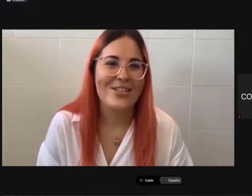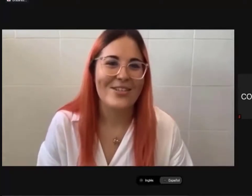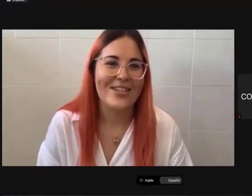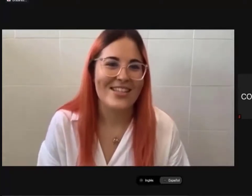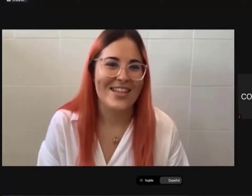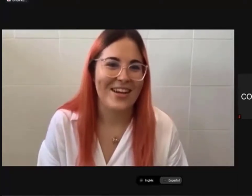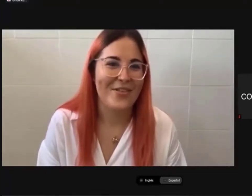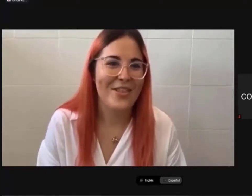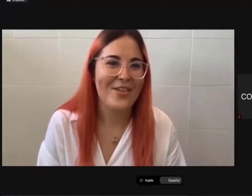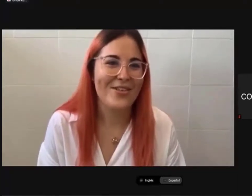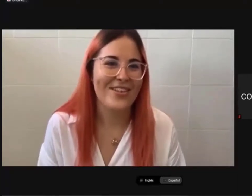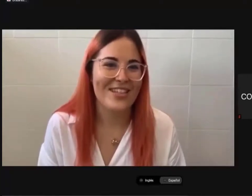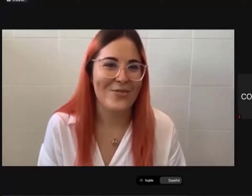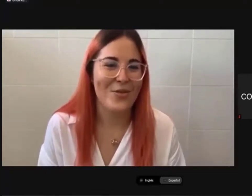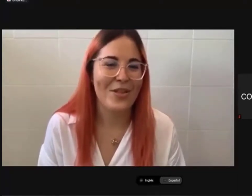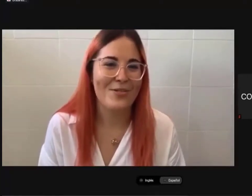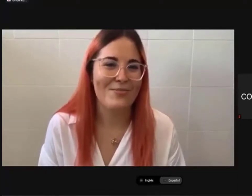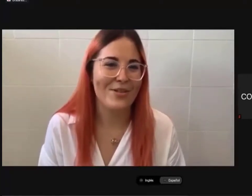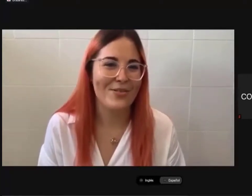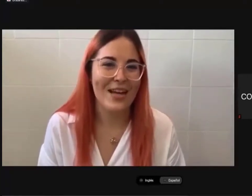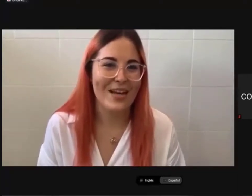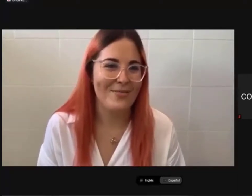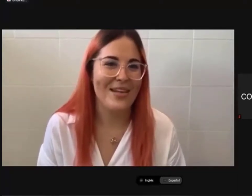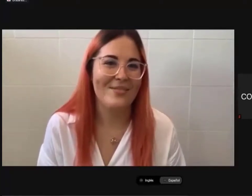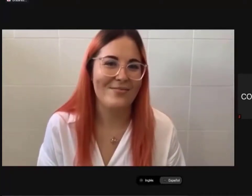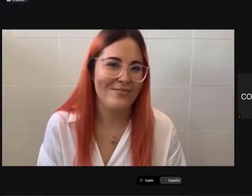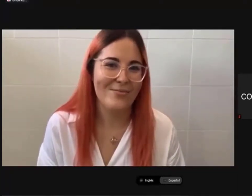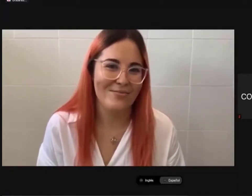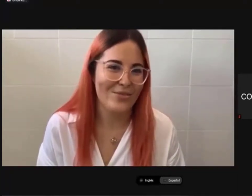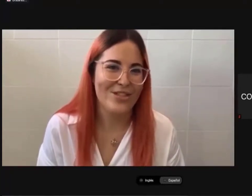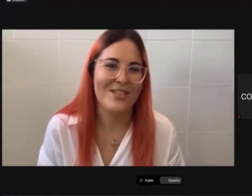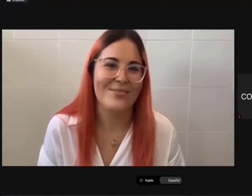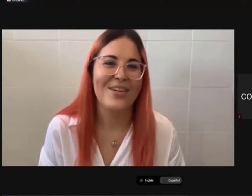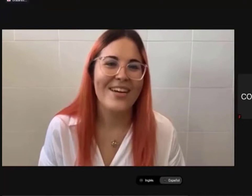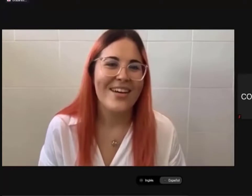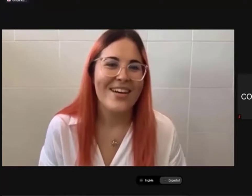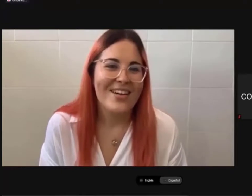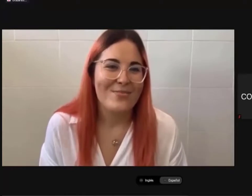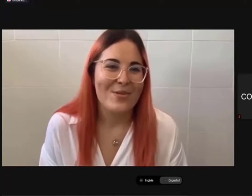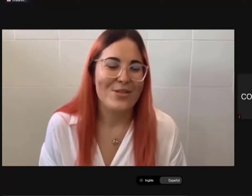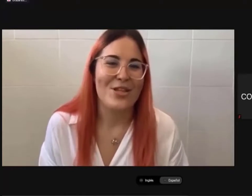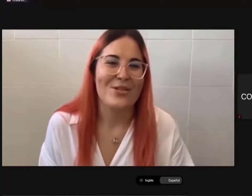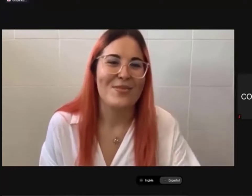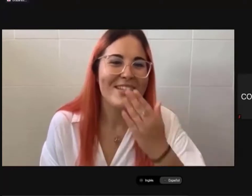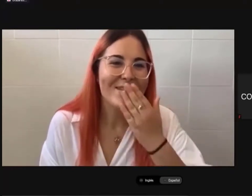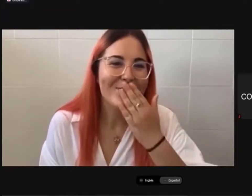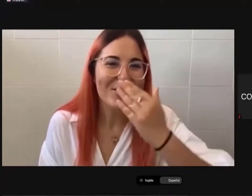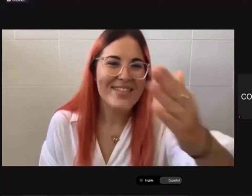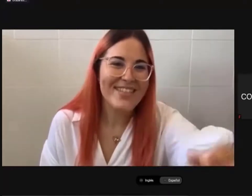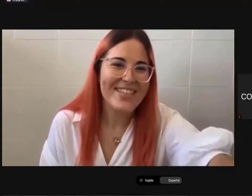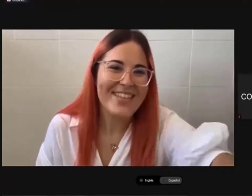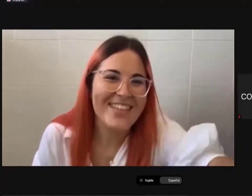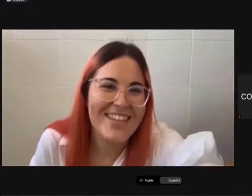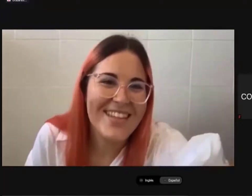el Congreso es sacrificio y es esfuerzo, pero vale la pena muchísimo. Por muchas gracias más.